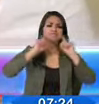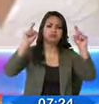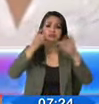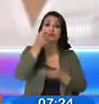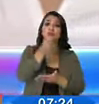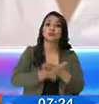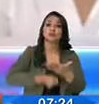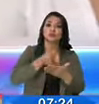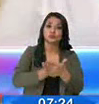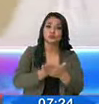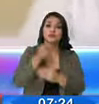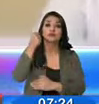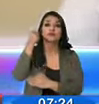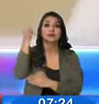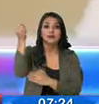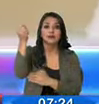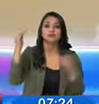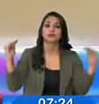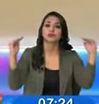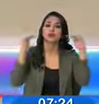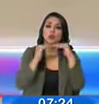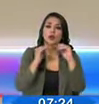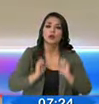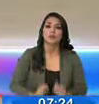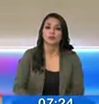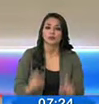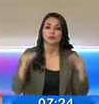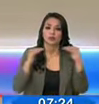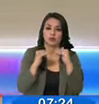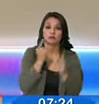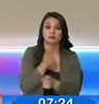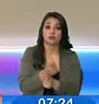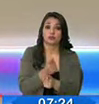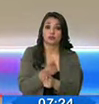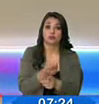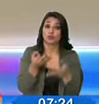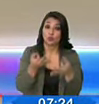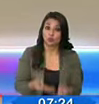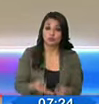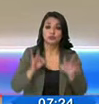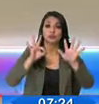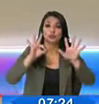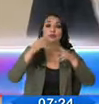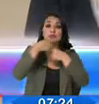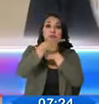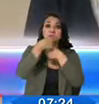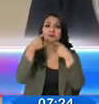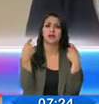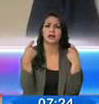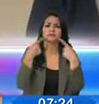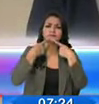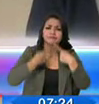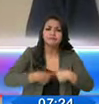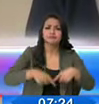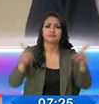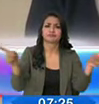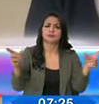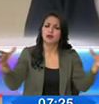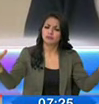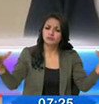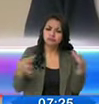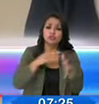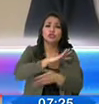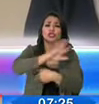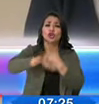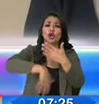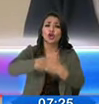por la igualdad de derechos y oportunidades. Es por ello que precisamente este 8 de marzo hacen un llamado a unirse al